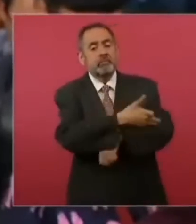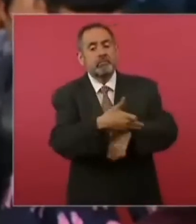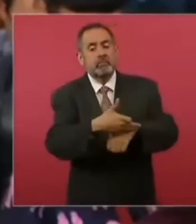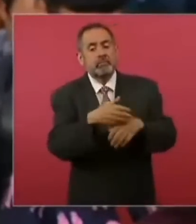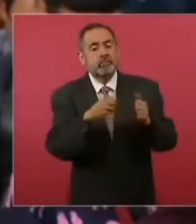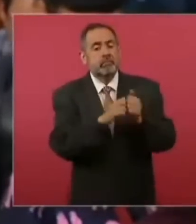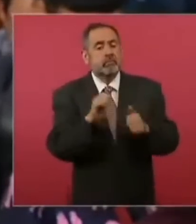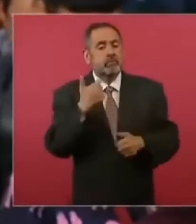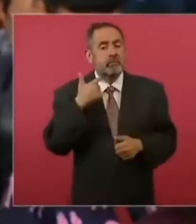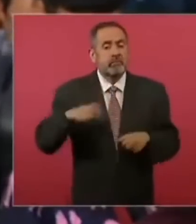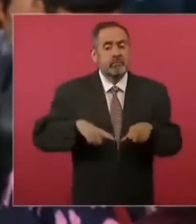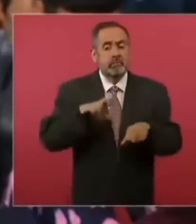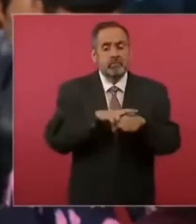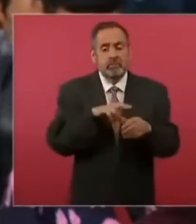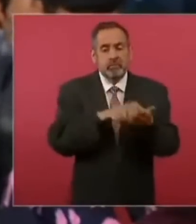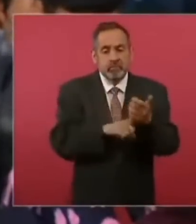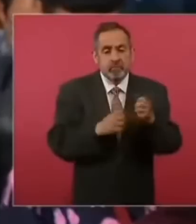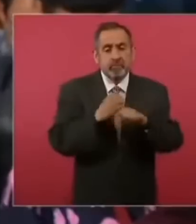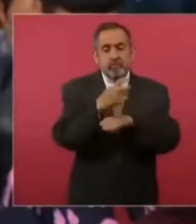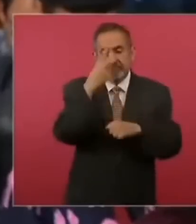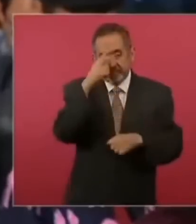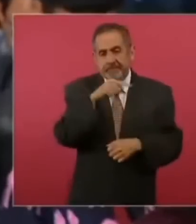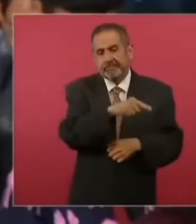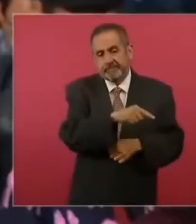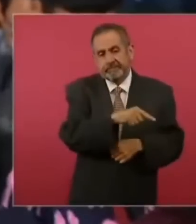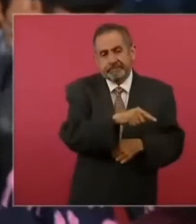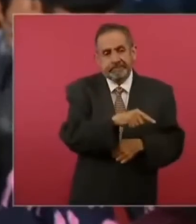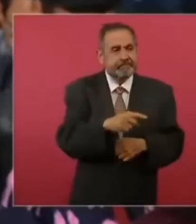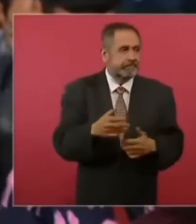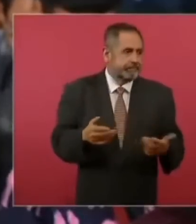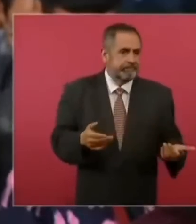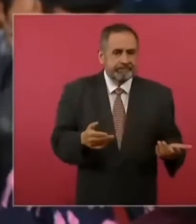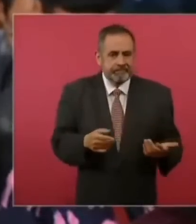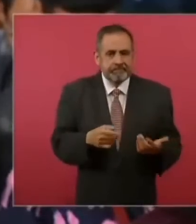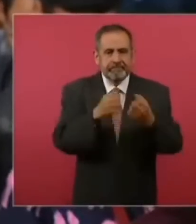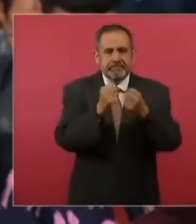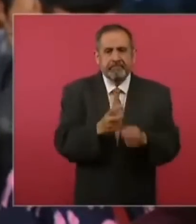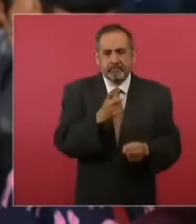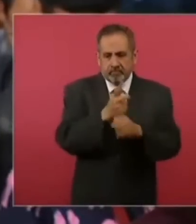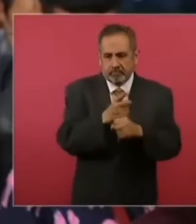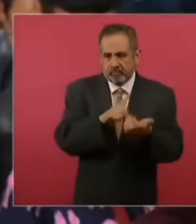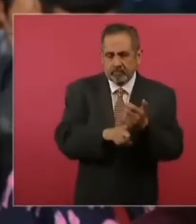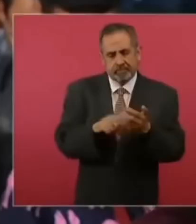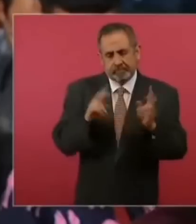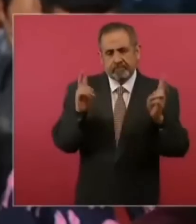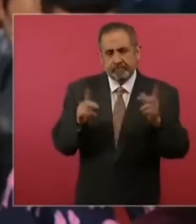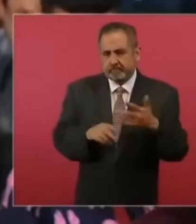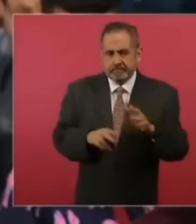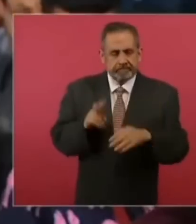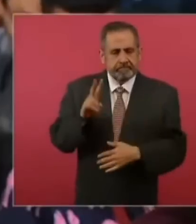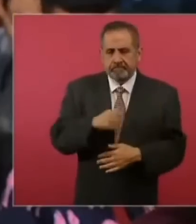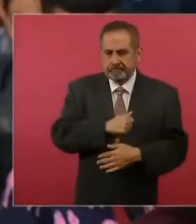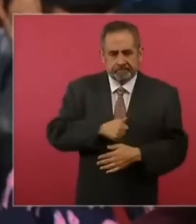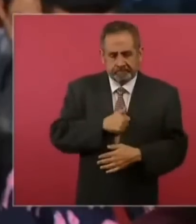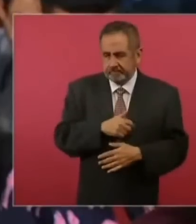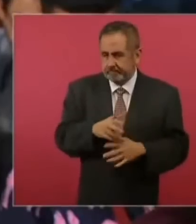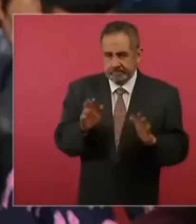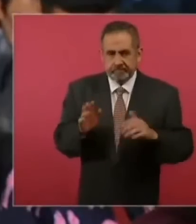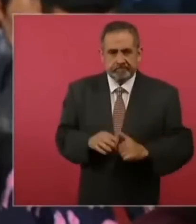de un exgobernador del Estado de México, que también por tema de seguridad, porque sabemos desafortunadamente cómo